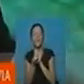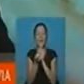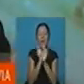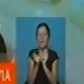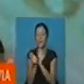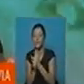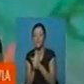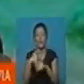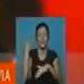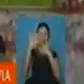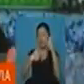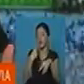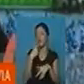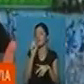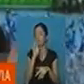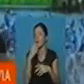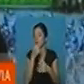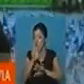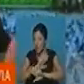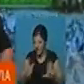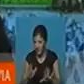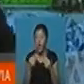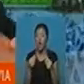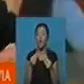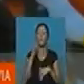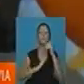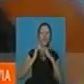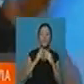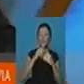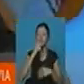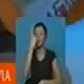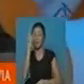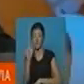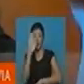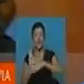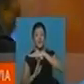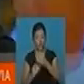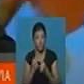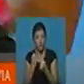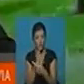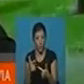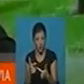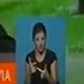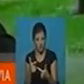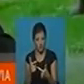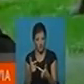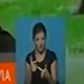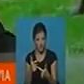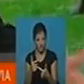transformación, revolucionarios, como querramos llamarlos, sin liderazgos fuertes, y cómo se continúan después de esos liderazgos fuertes, ¿no?